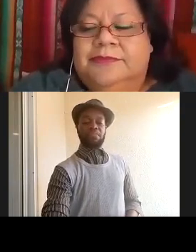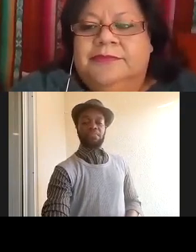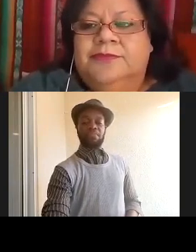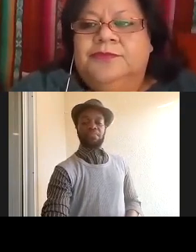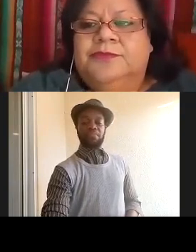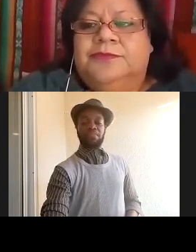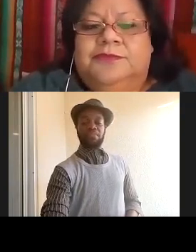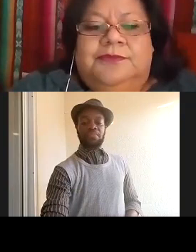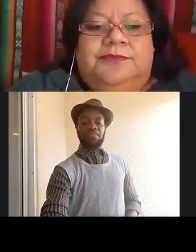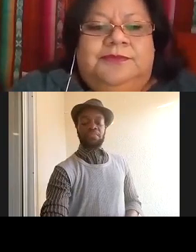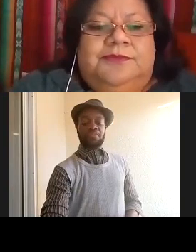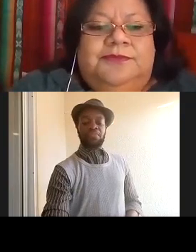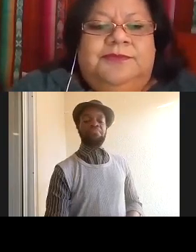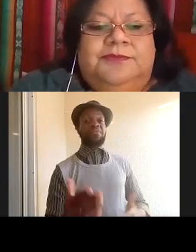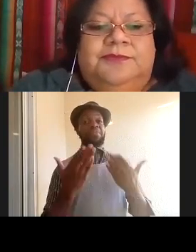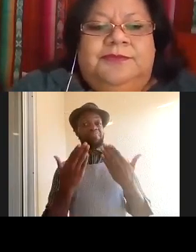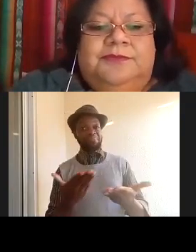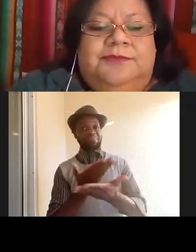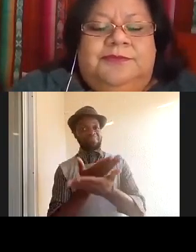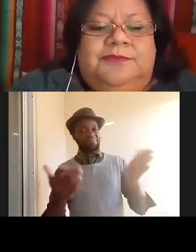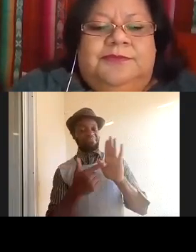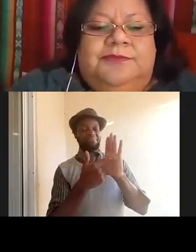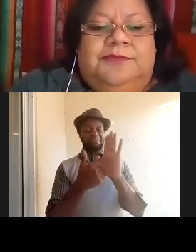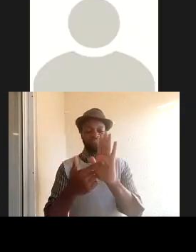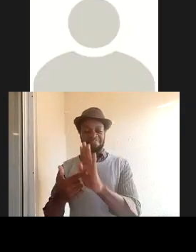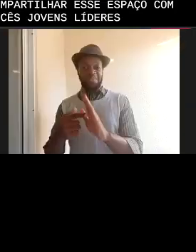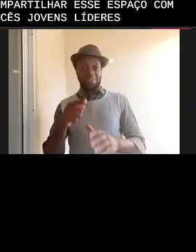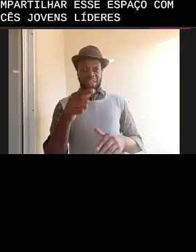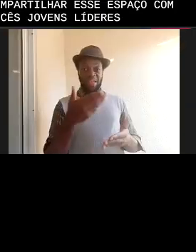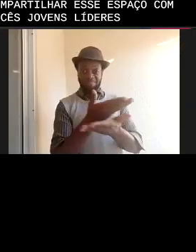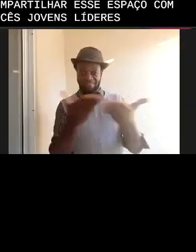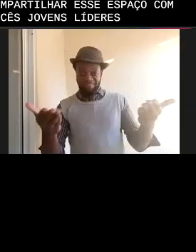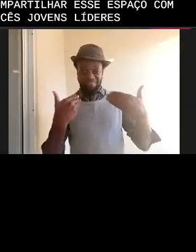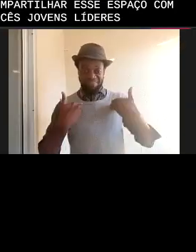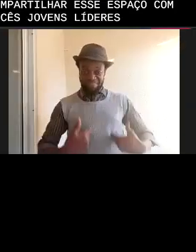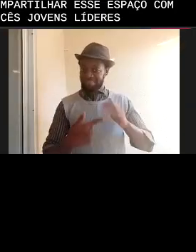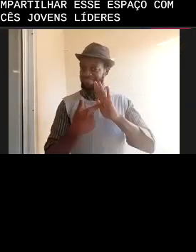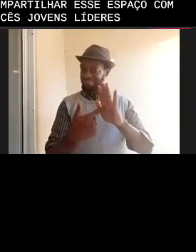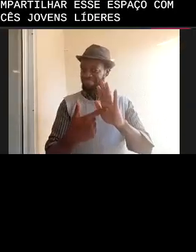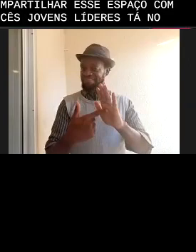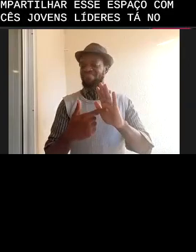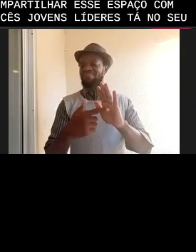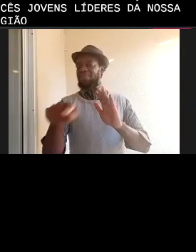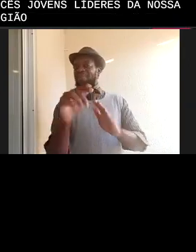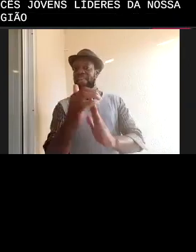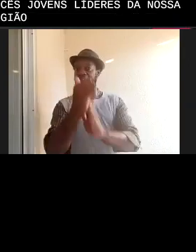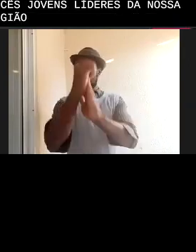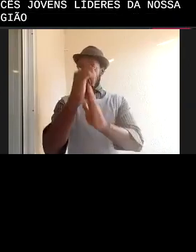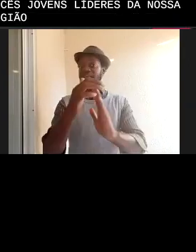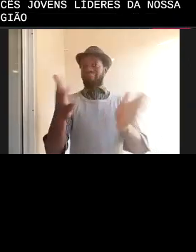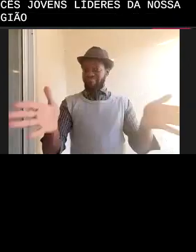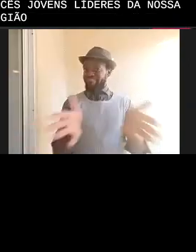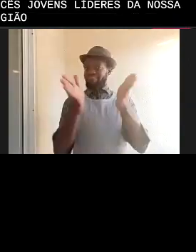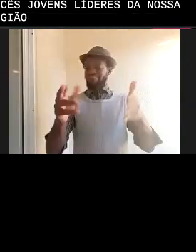jóvenes, líderes, próximos líderes de nuestra región, que necesitamos tanto